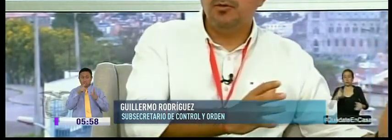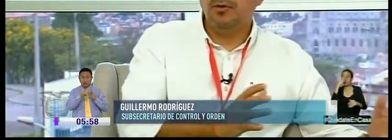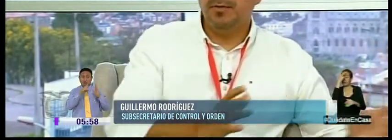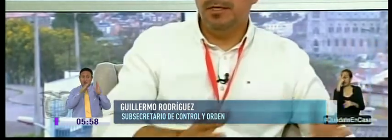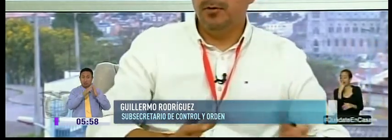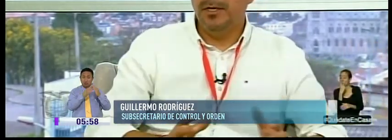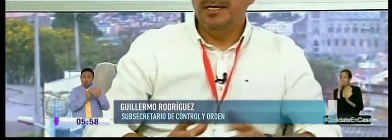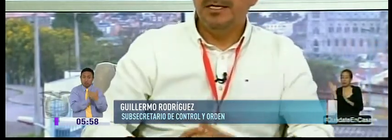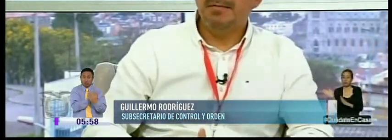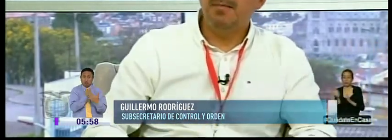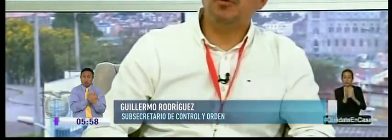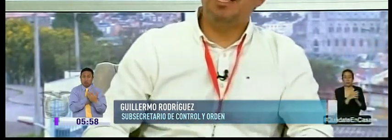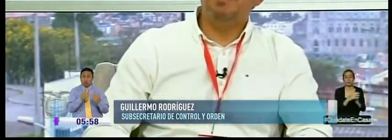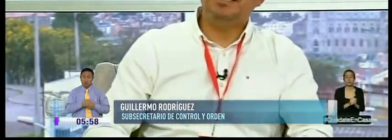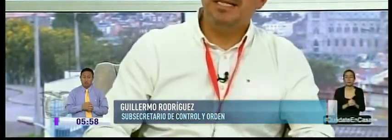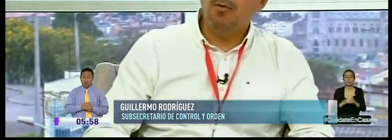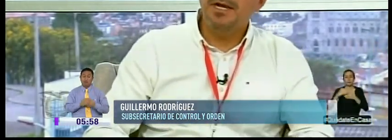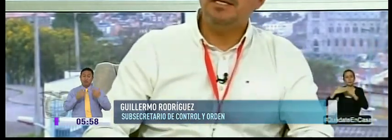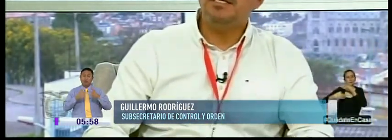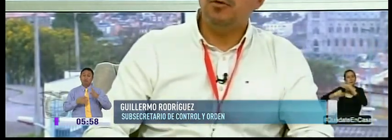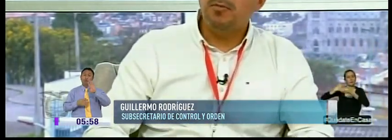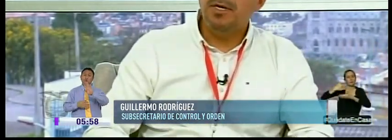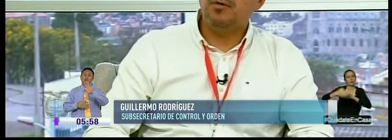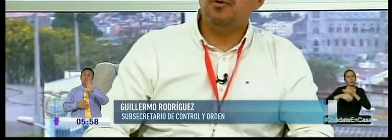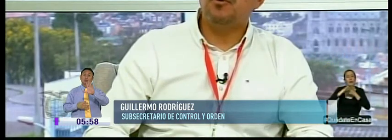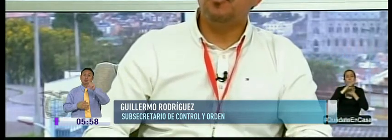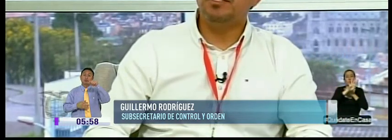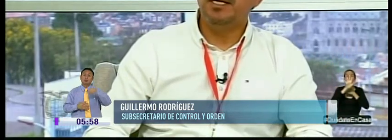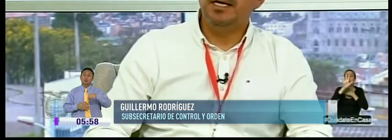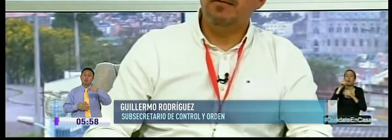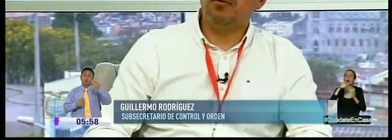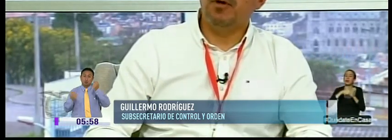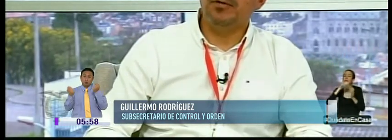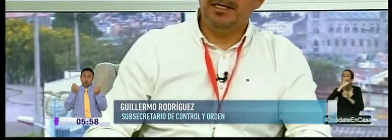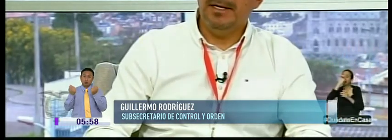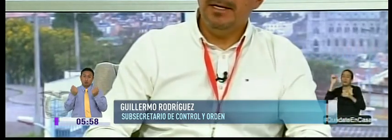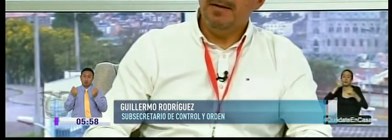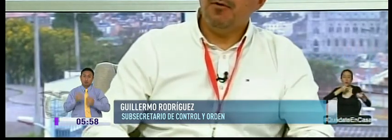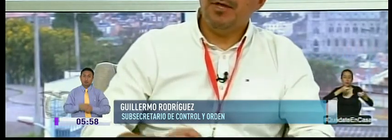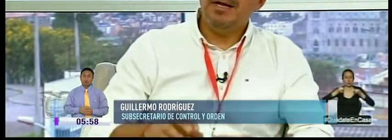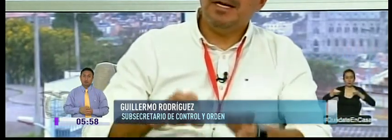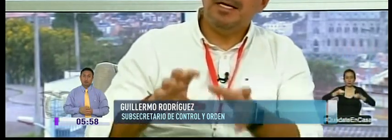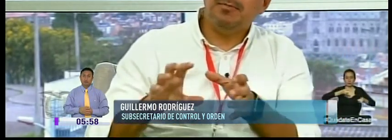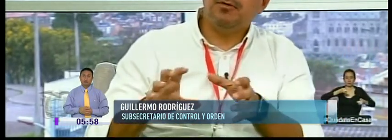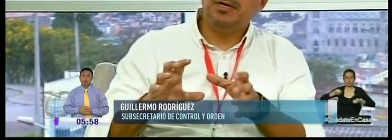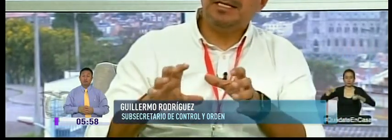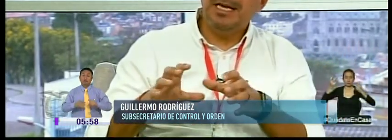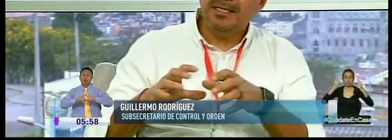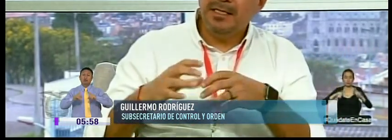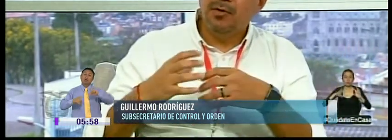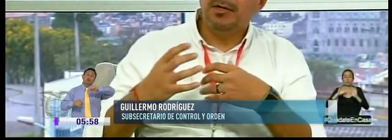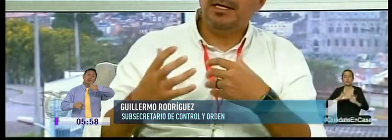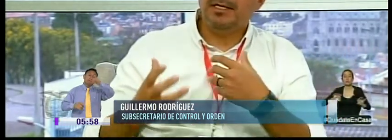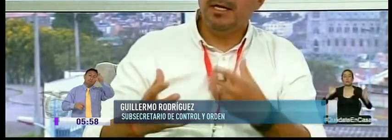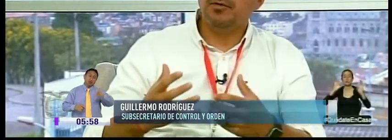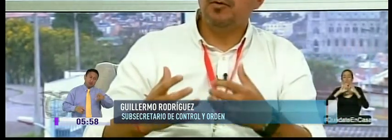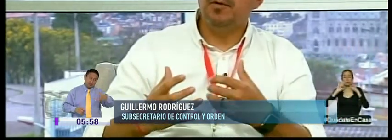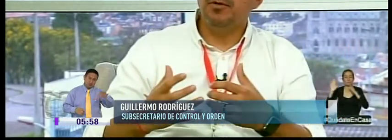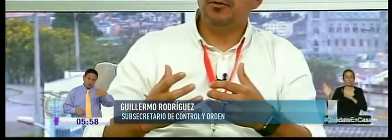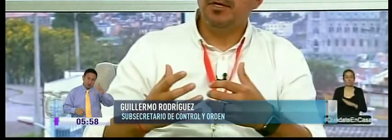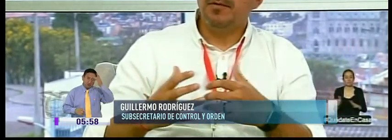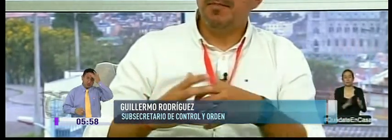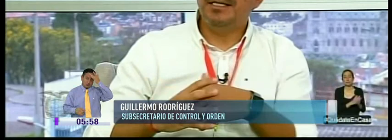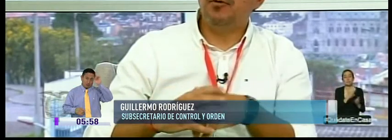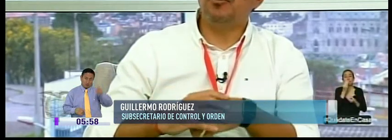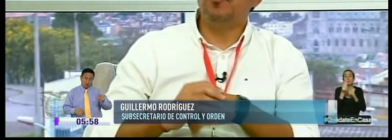vez en sus domicilios. Llevamos ya más de 45 mil controles efectuados allá. Pero también aquellas personas que ya han sido detectadas con el